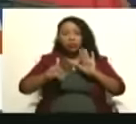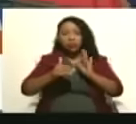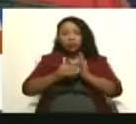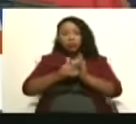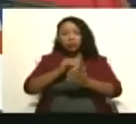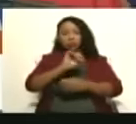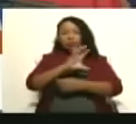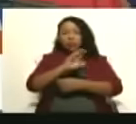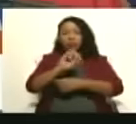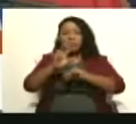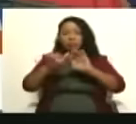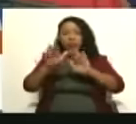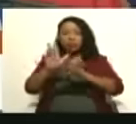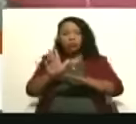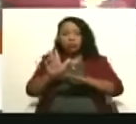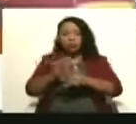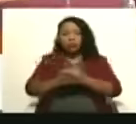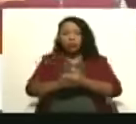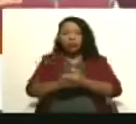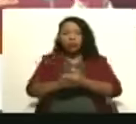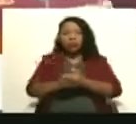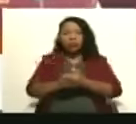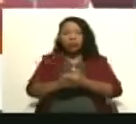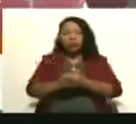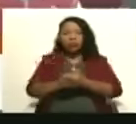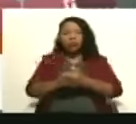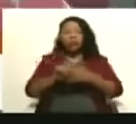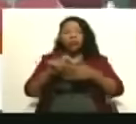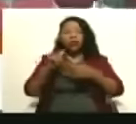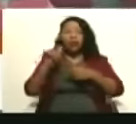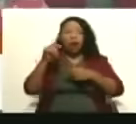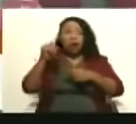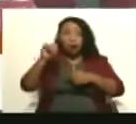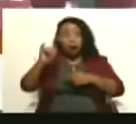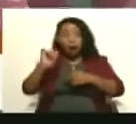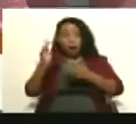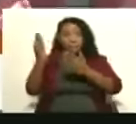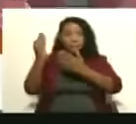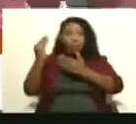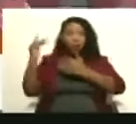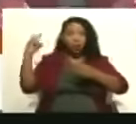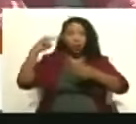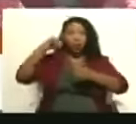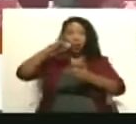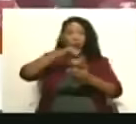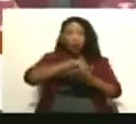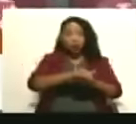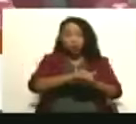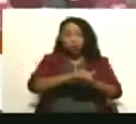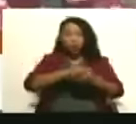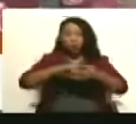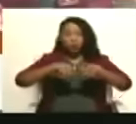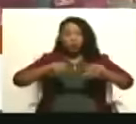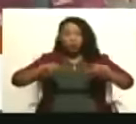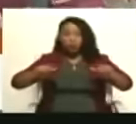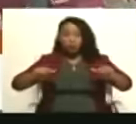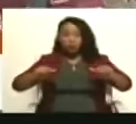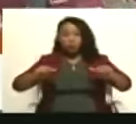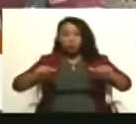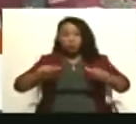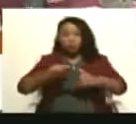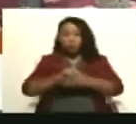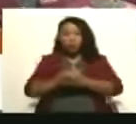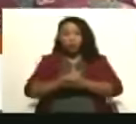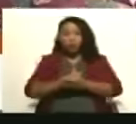356.513 efectivos, con sus medios orgánicos y apoyos aéreos, fluviales, terrestres disponibles,